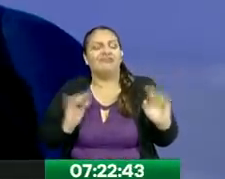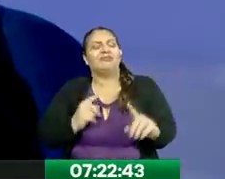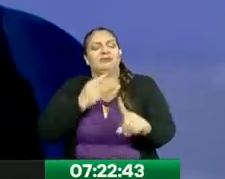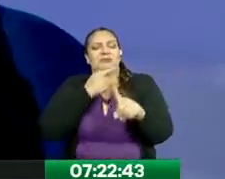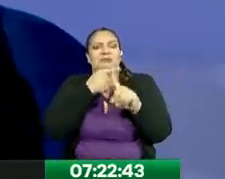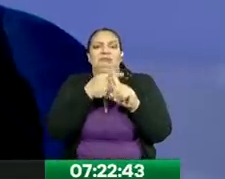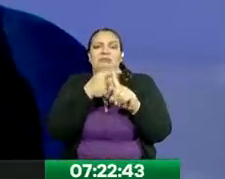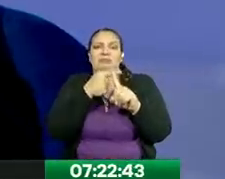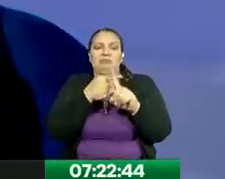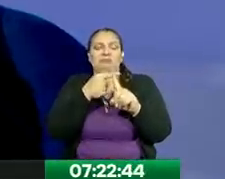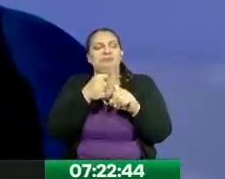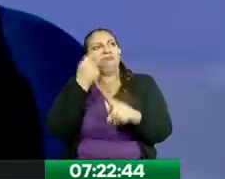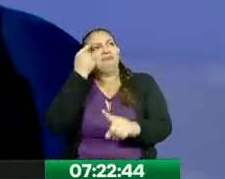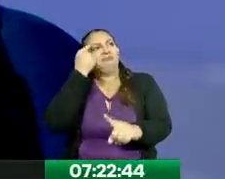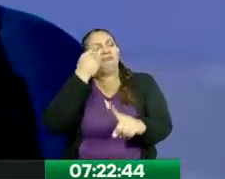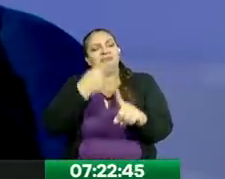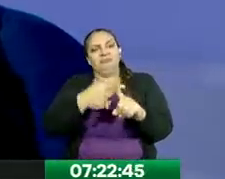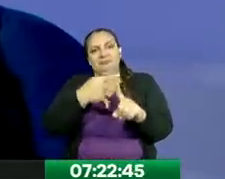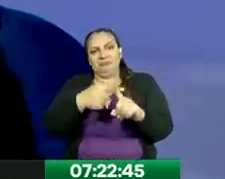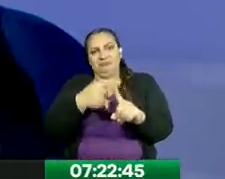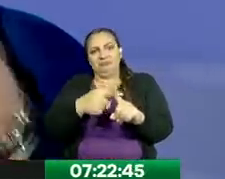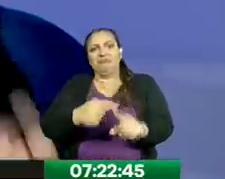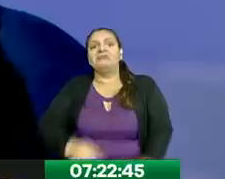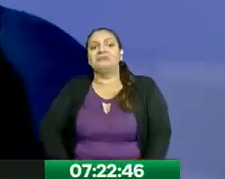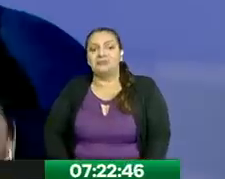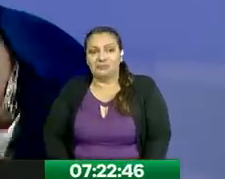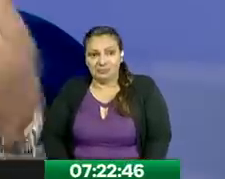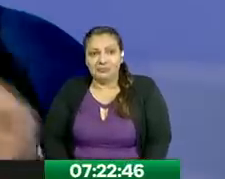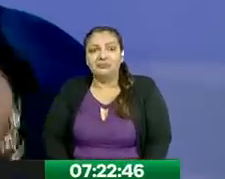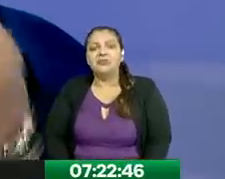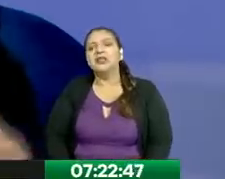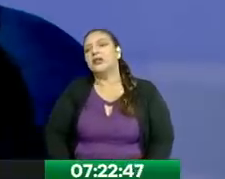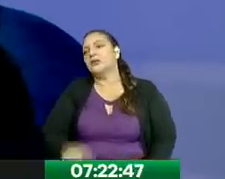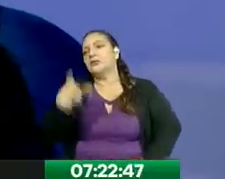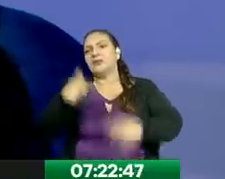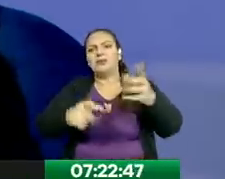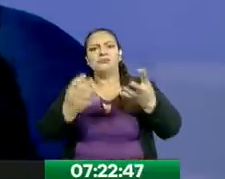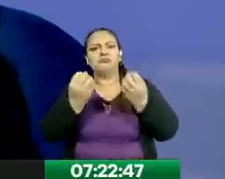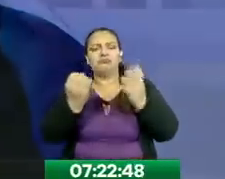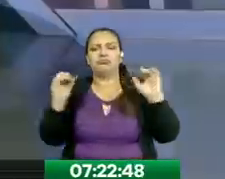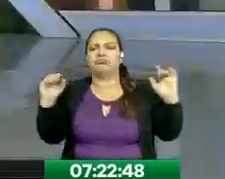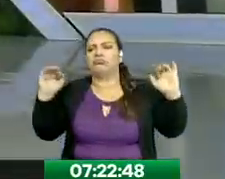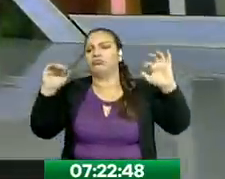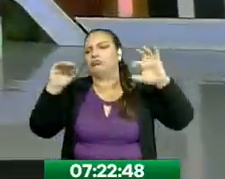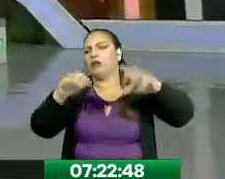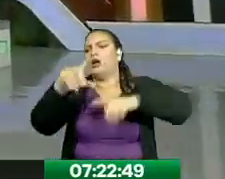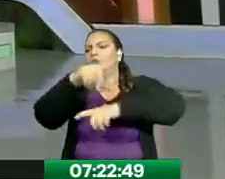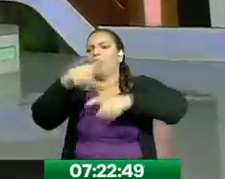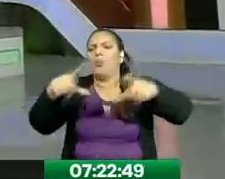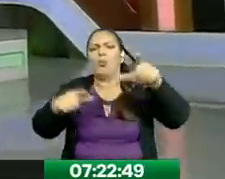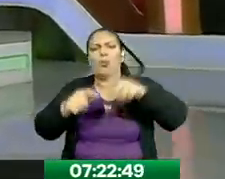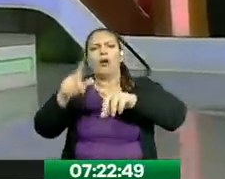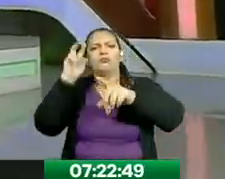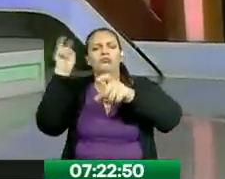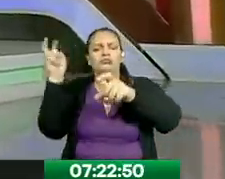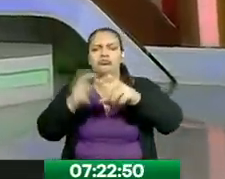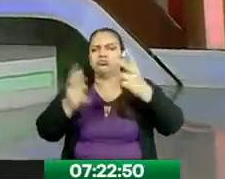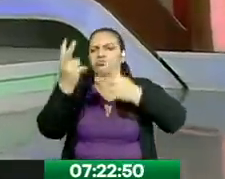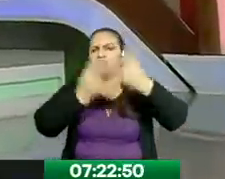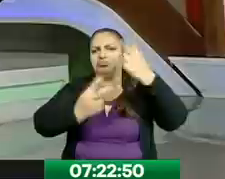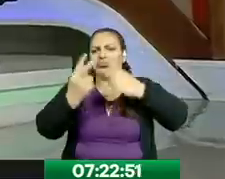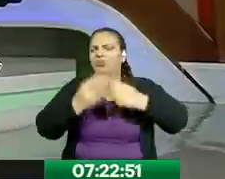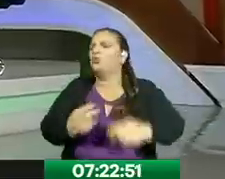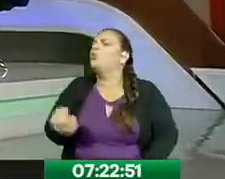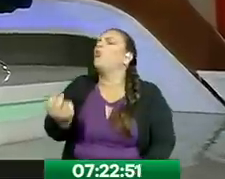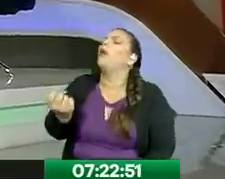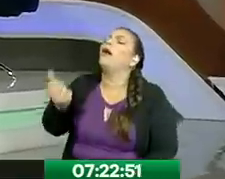supere a los números de años pasados no solamente en dólares sino el número de visitantes recorridos para cuáles fueron esas cifras del año anterior las tiene en este momento a la